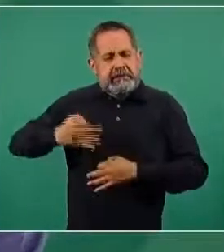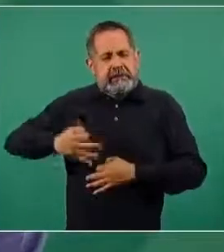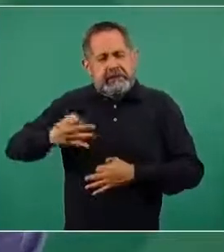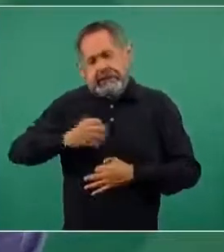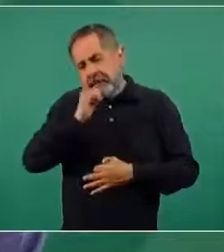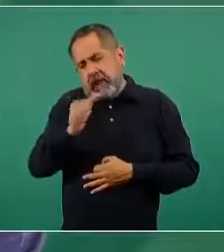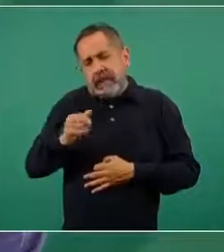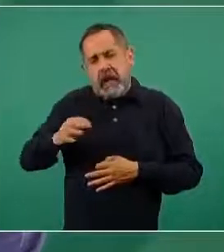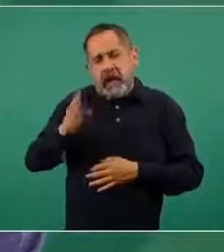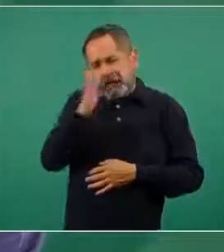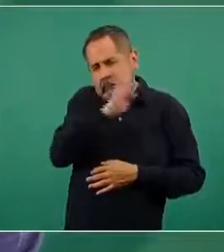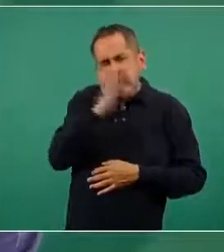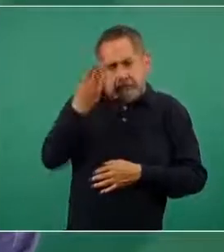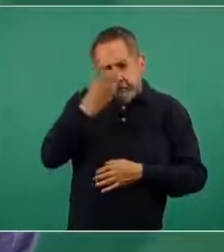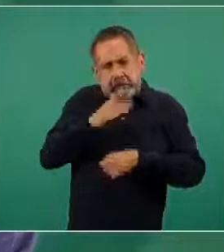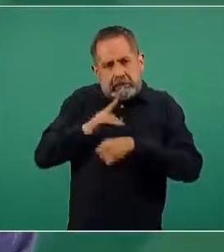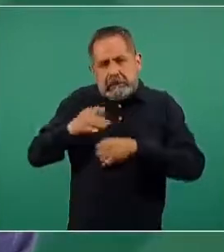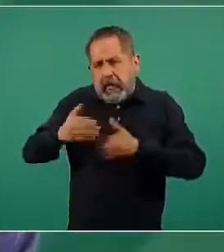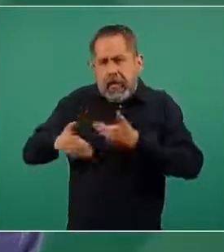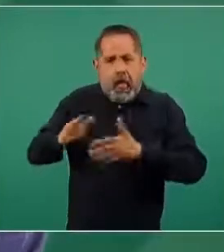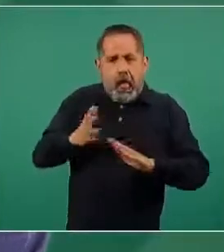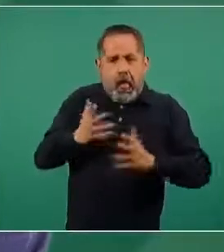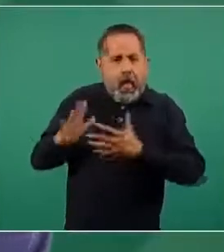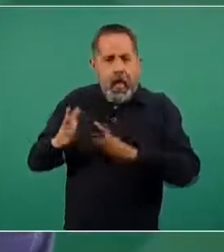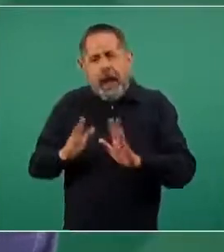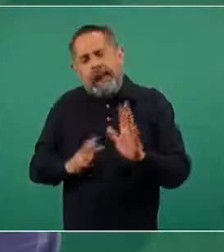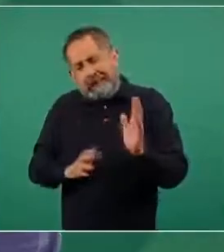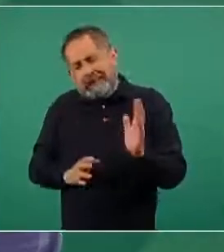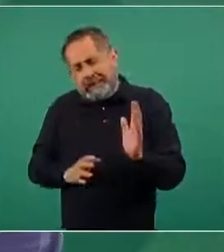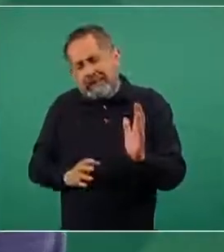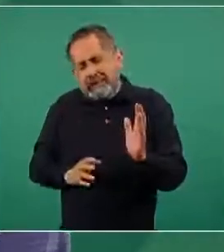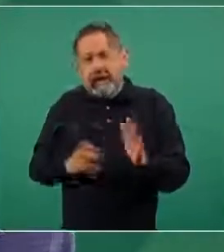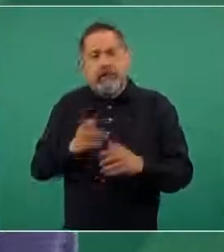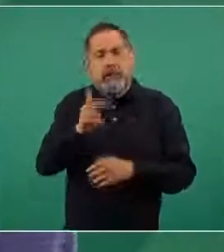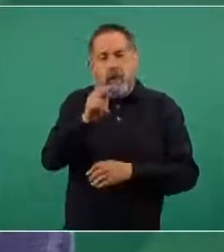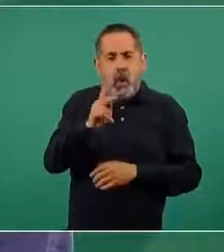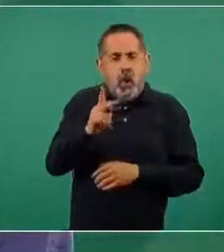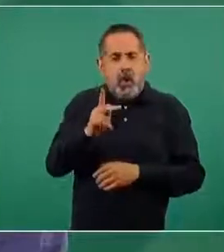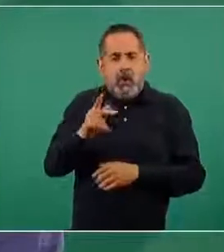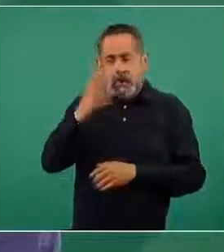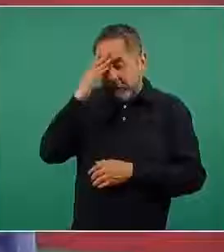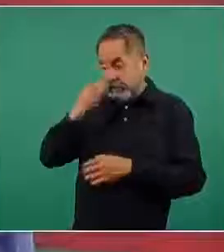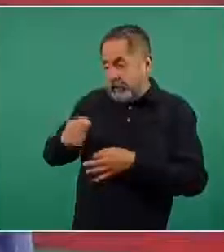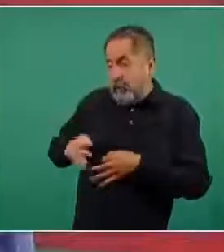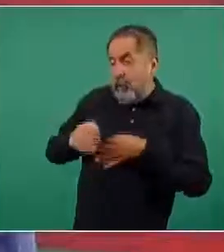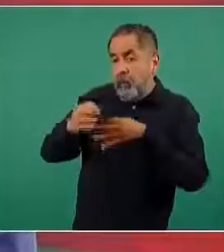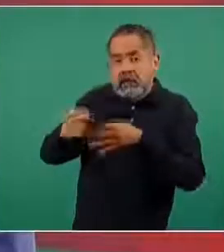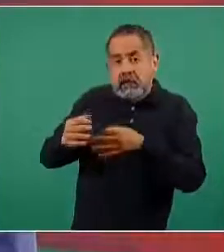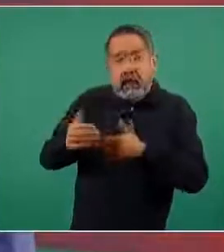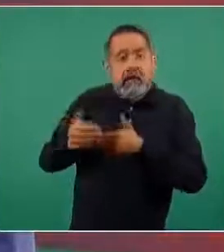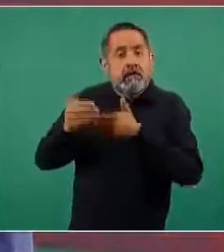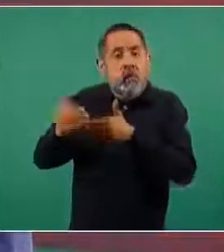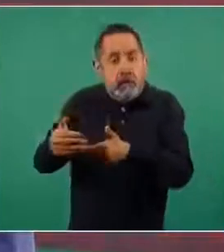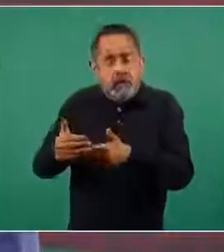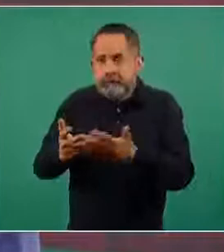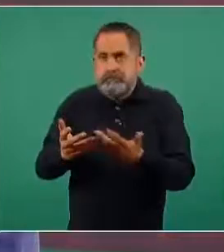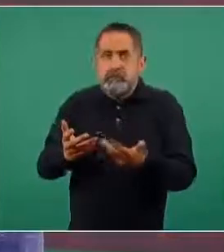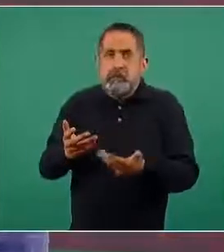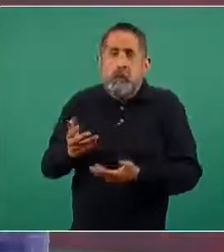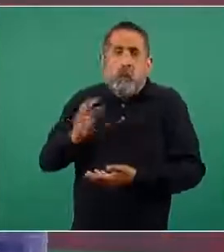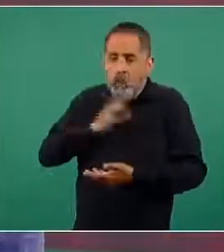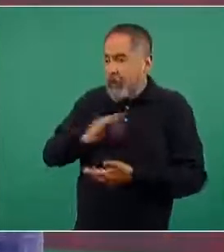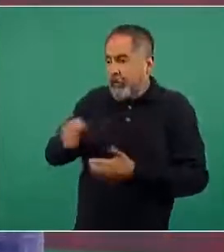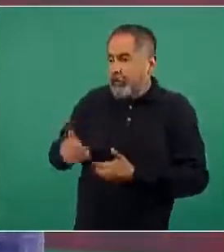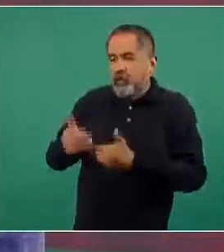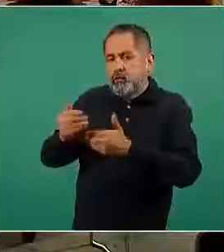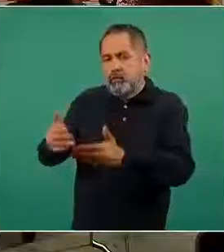la claridad de que los procedimientos que se difirieron son los que médicamente se pueden